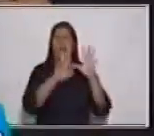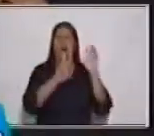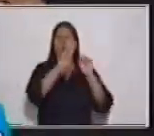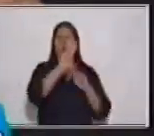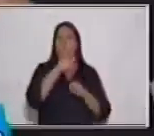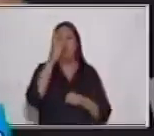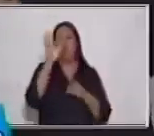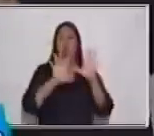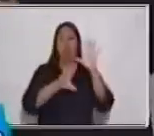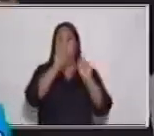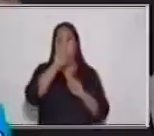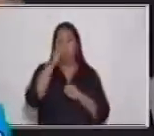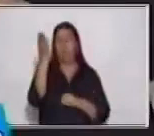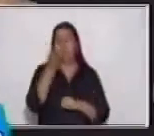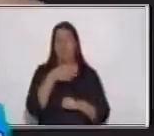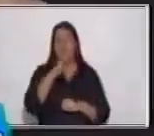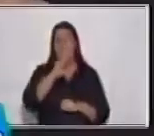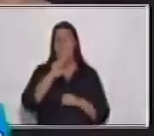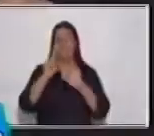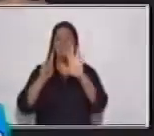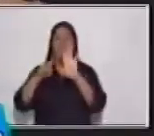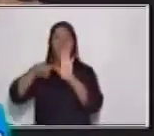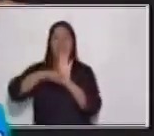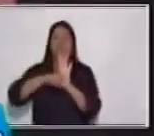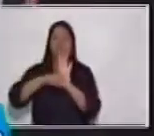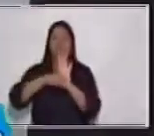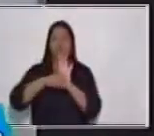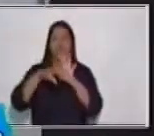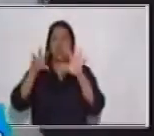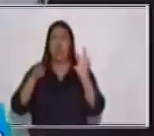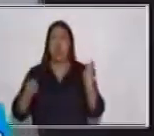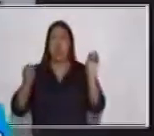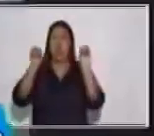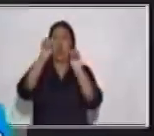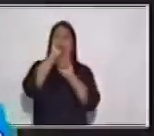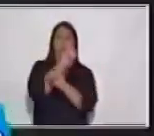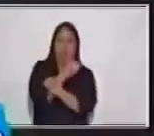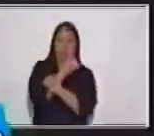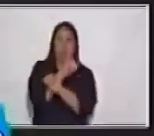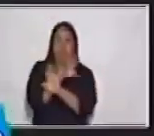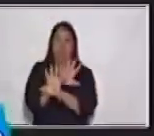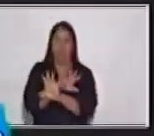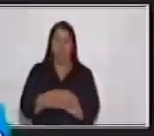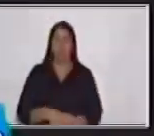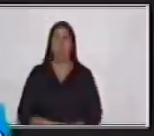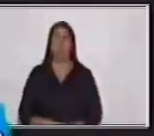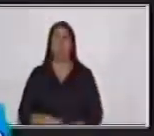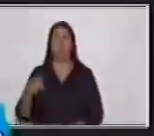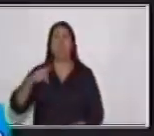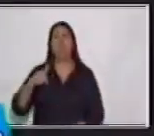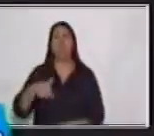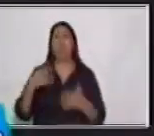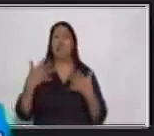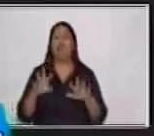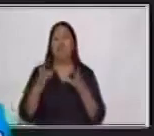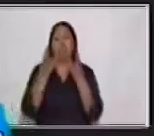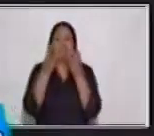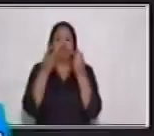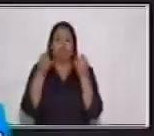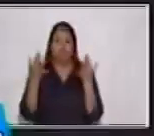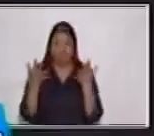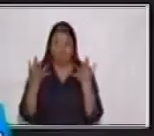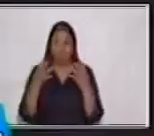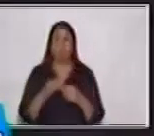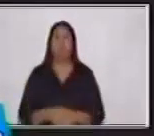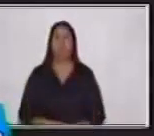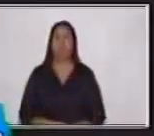encontramos negativo lo sustituimos acá y acá. Y ahora venimos y trabajamos las operaciones.